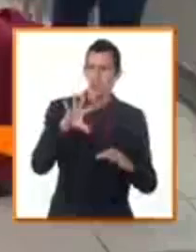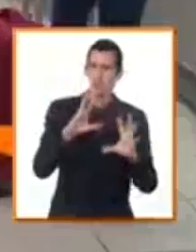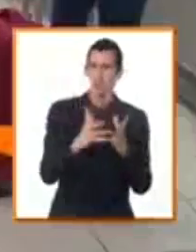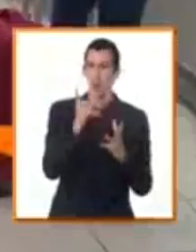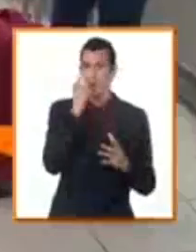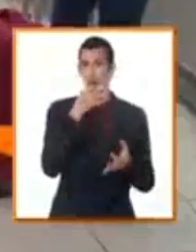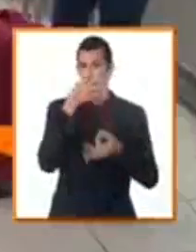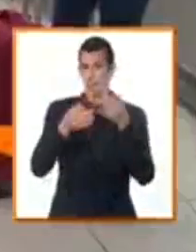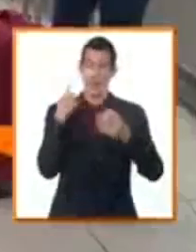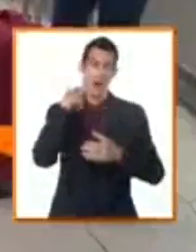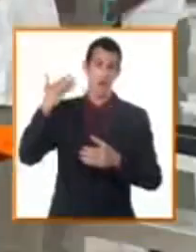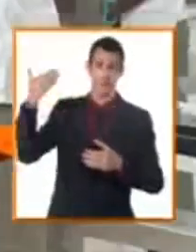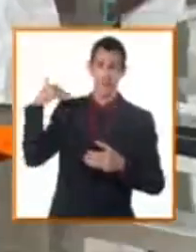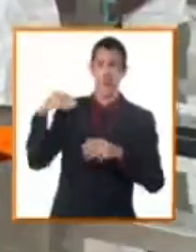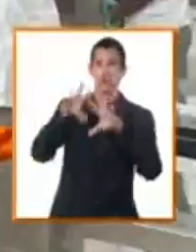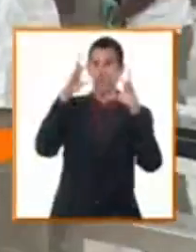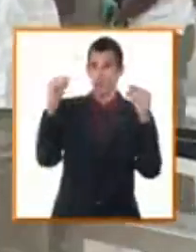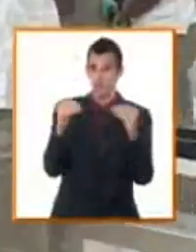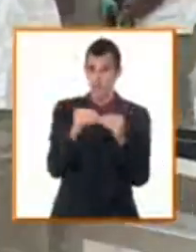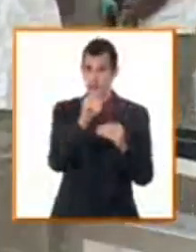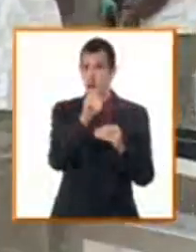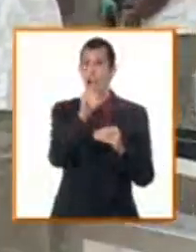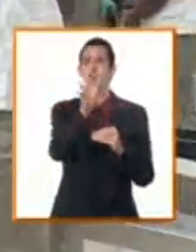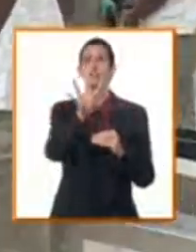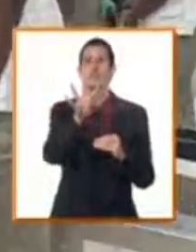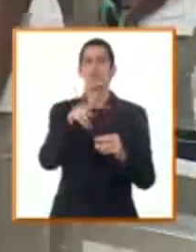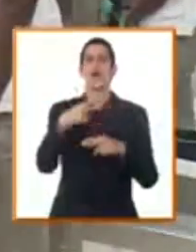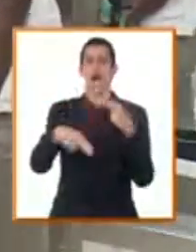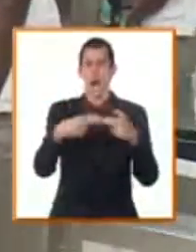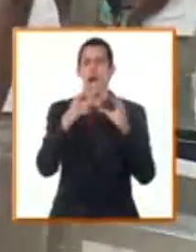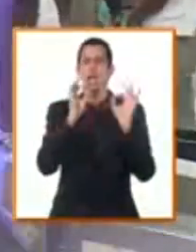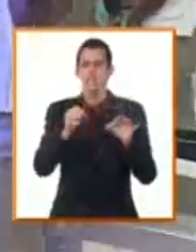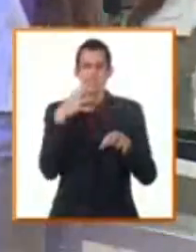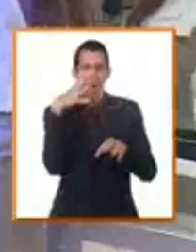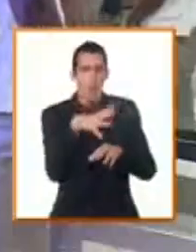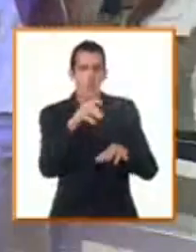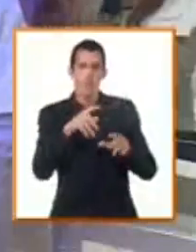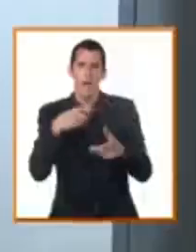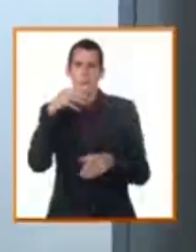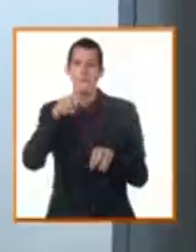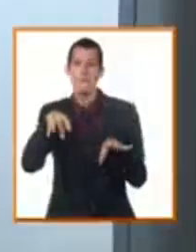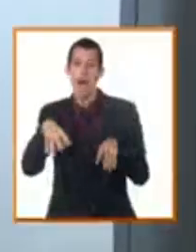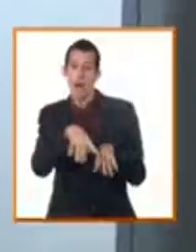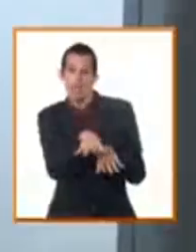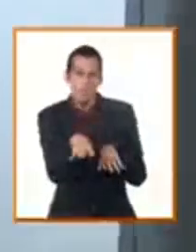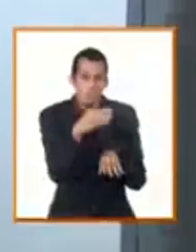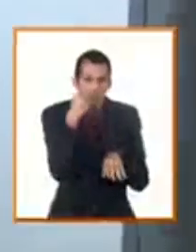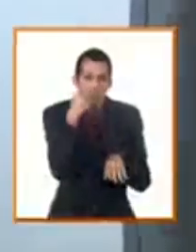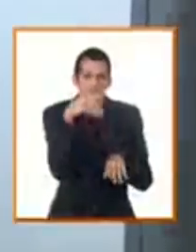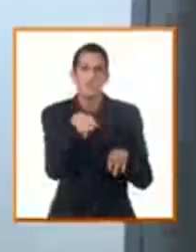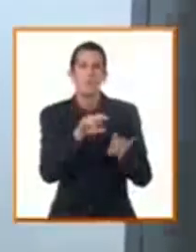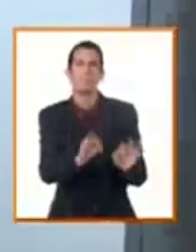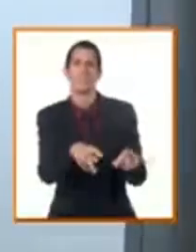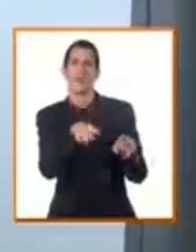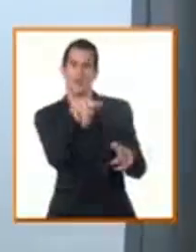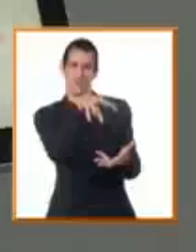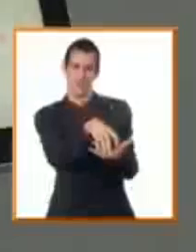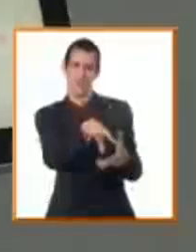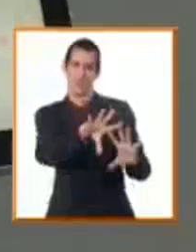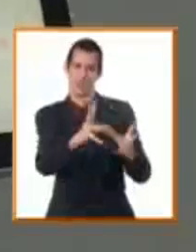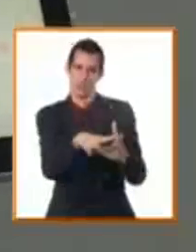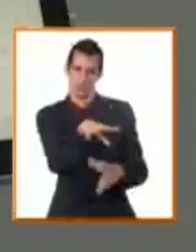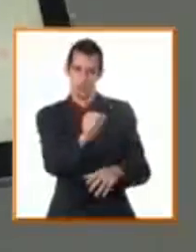el año. El sistema de control antidrogas en la terminal aeroportuaria dispone de moderna infraestructura. Se incluyen aquí los llamados